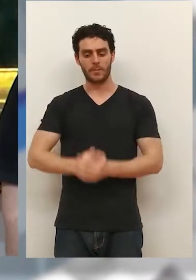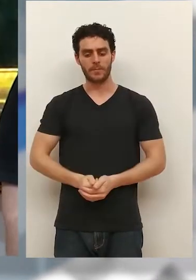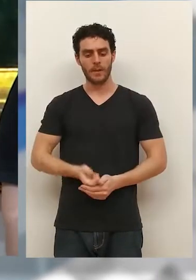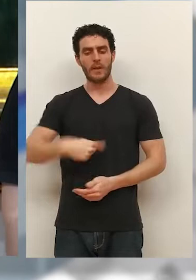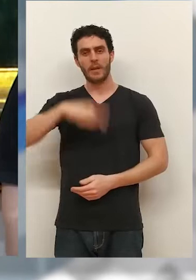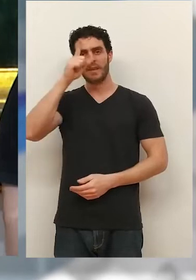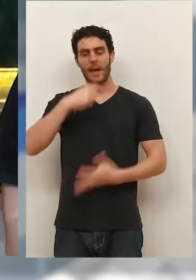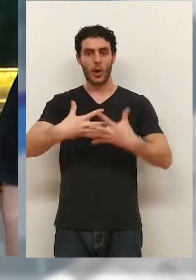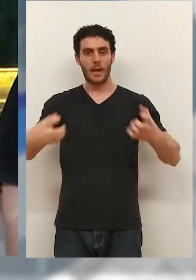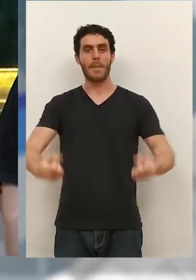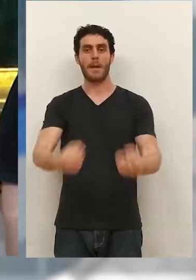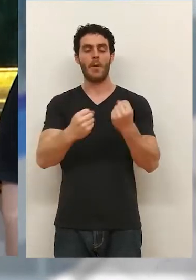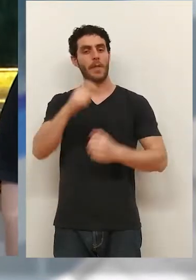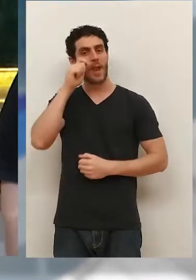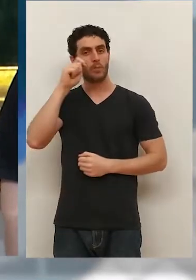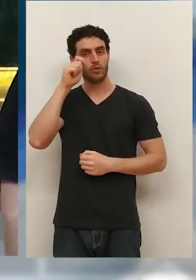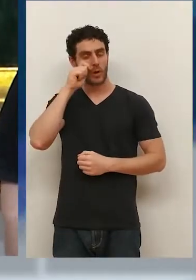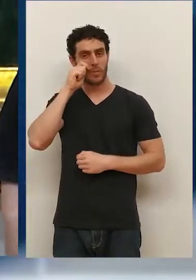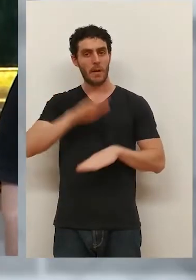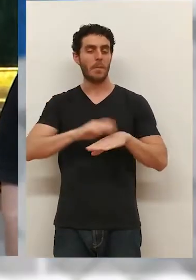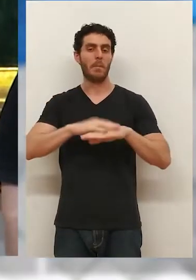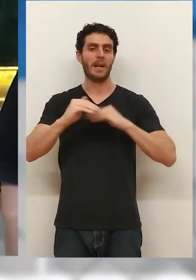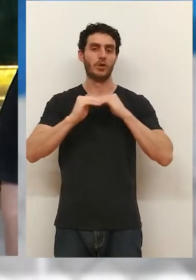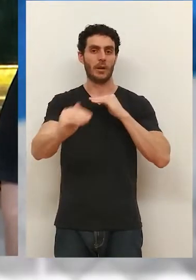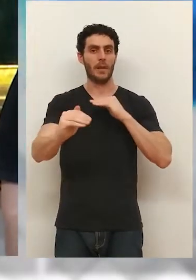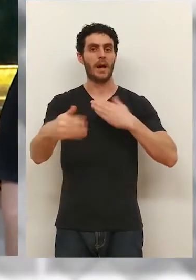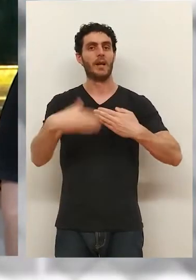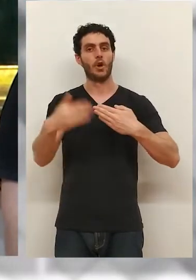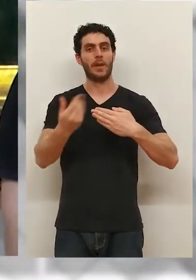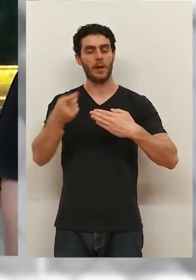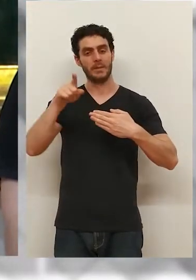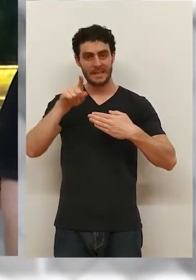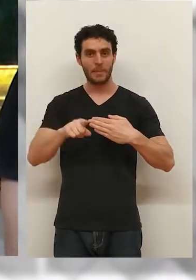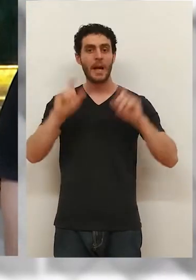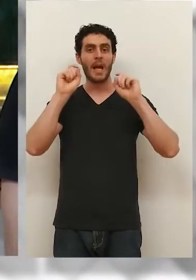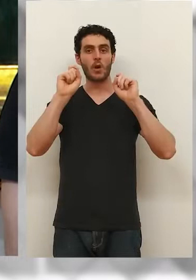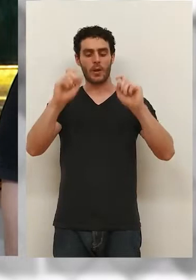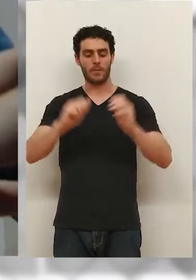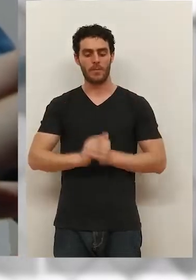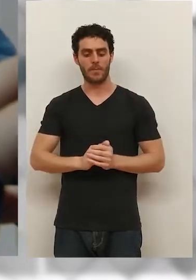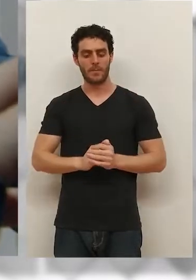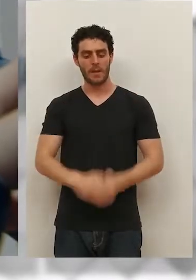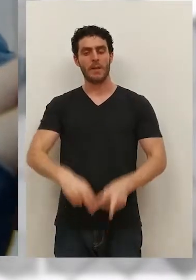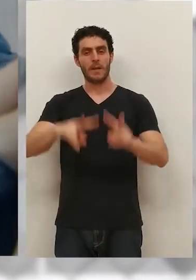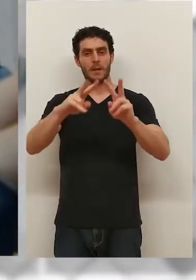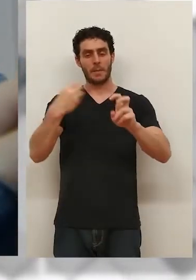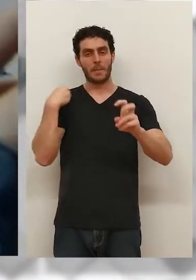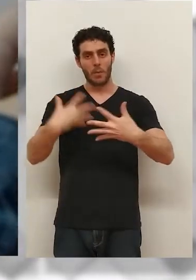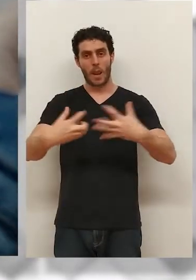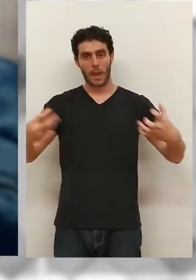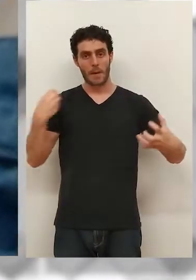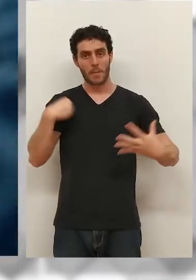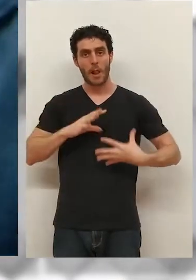este año el lema elegido es el poder de los museos para la sostenibilidad, la innovación y la educación. Y en torno a ese lema